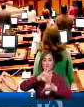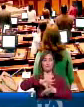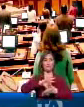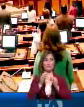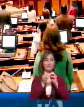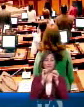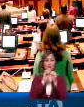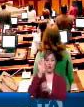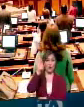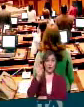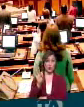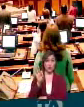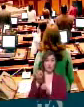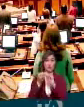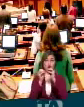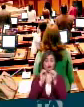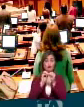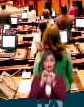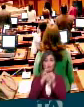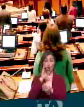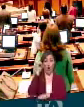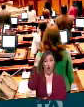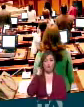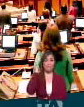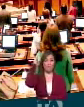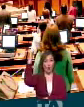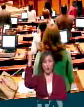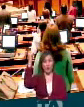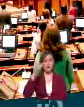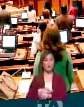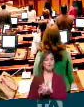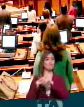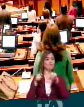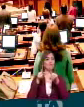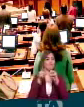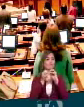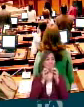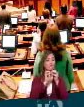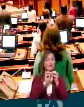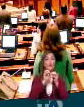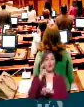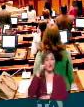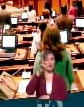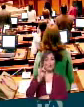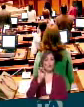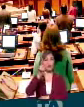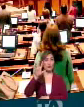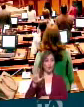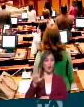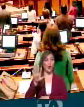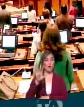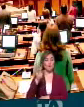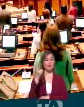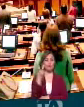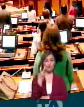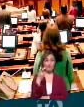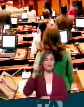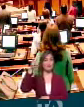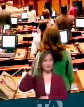UNES se mantiene con los 49 curules, Pachacutic tiene 25, la izquierda democrática tiene 16, PSC 14,